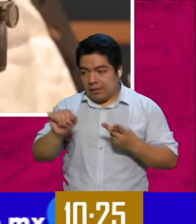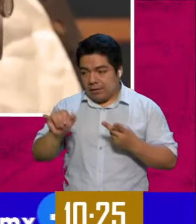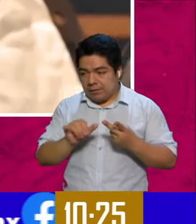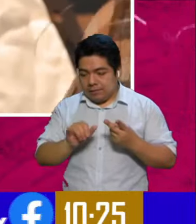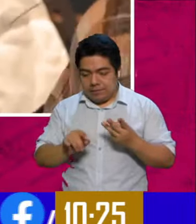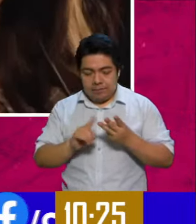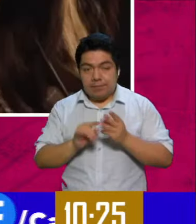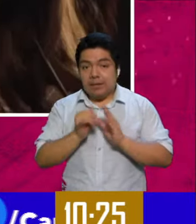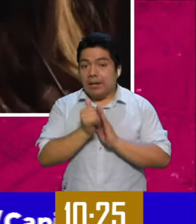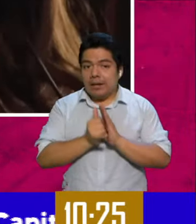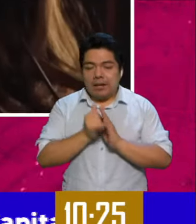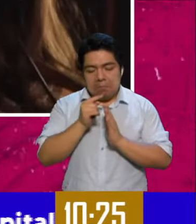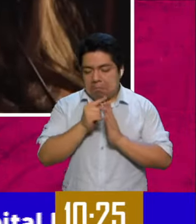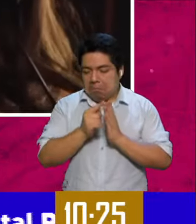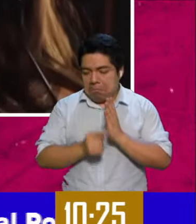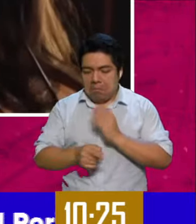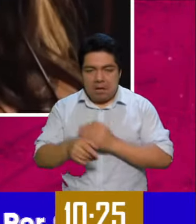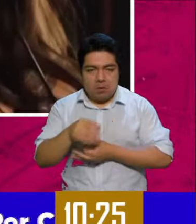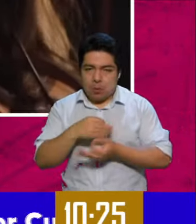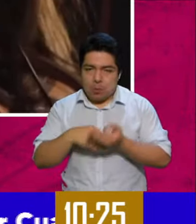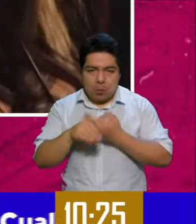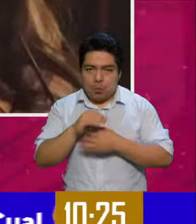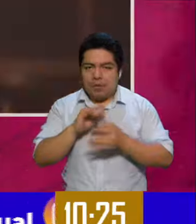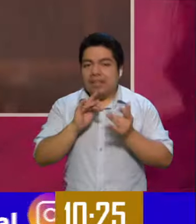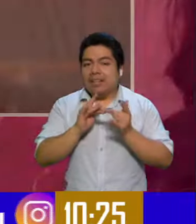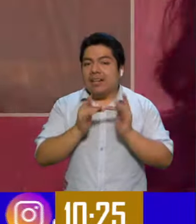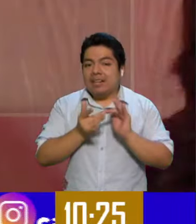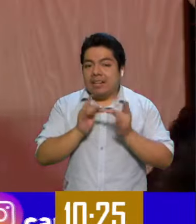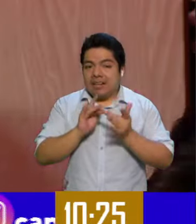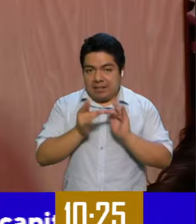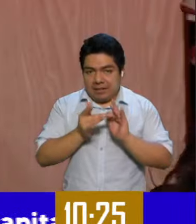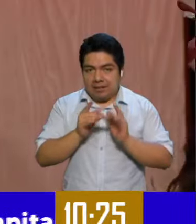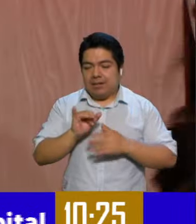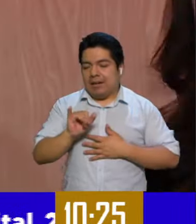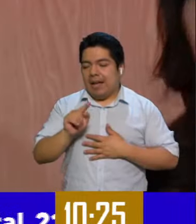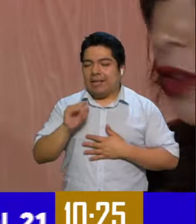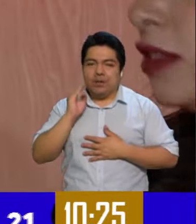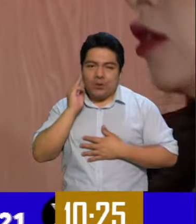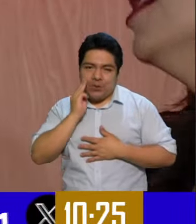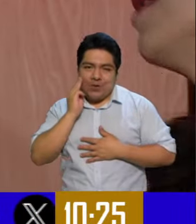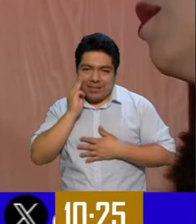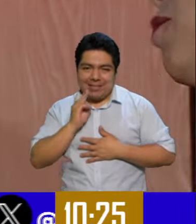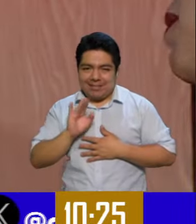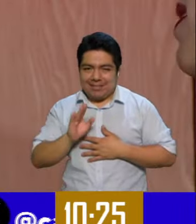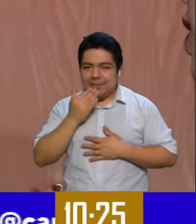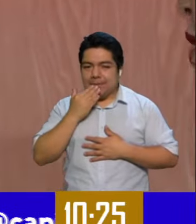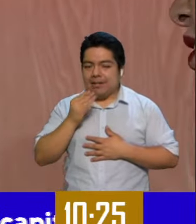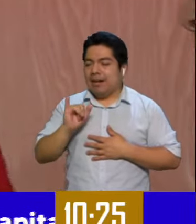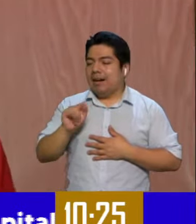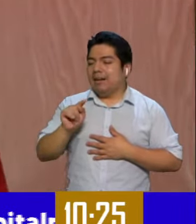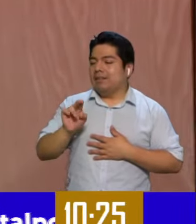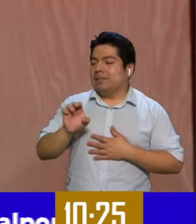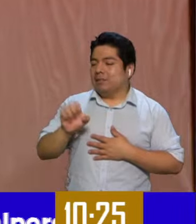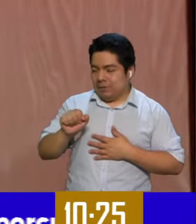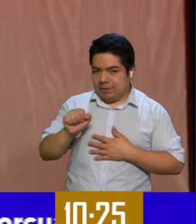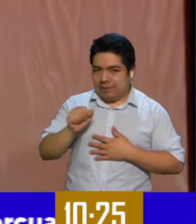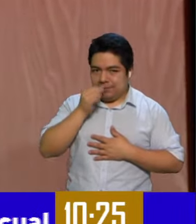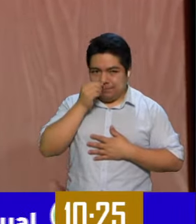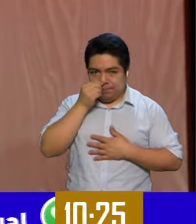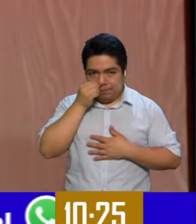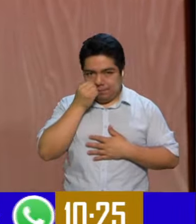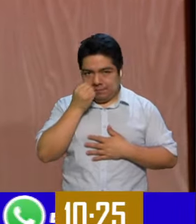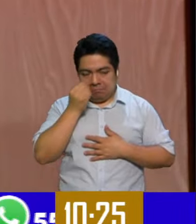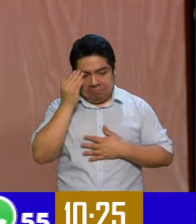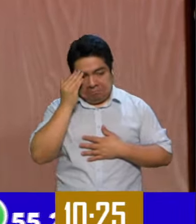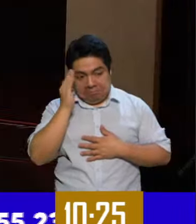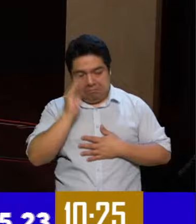YouTube, ahora sí que en todos lados, Y hasta en las además redes tomó sociales. clases de inglés porque sí pronuncia bien. Oye, Ay. qué bueno, me vas a dar unas clasecitas porque yo ni lo